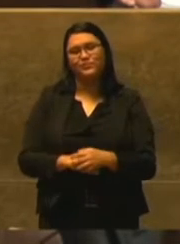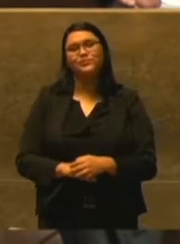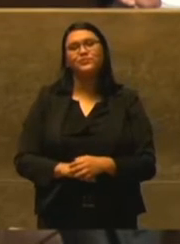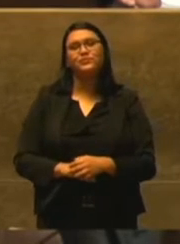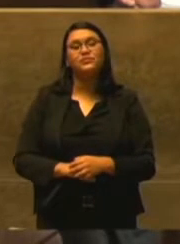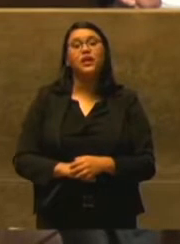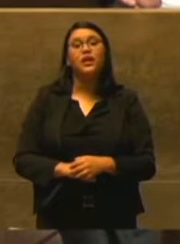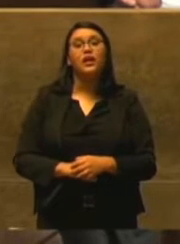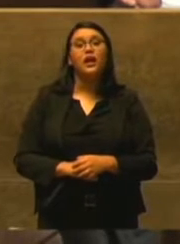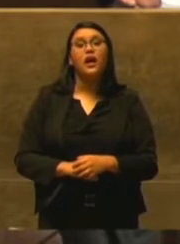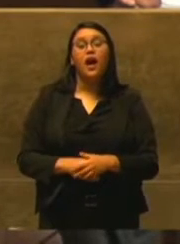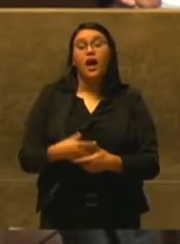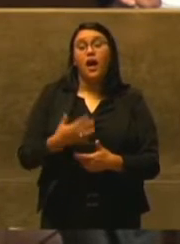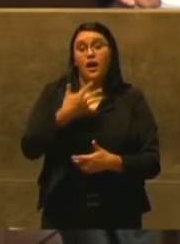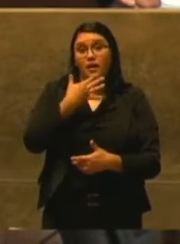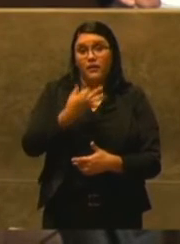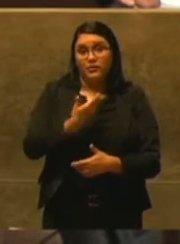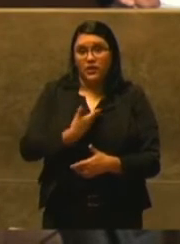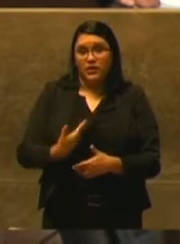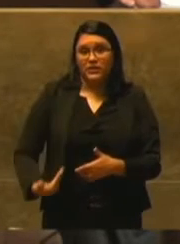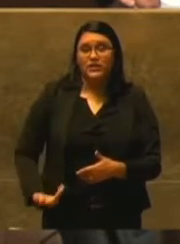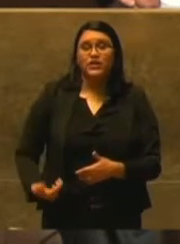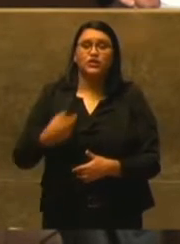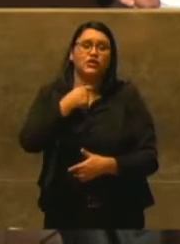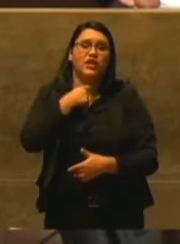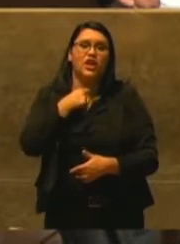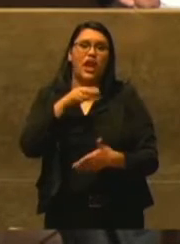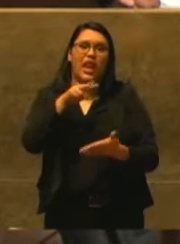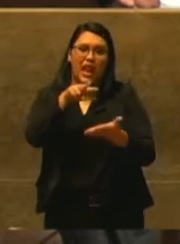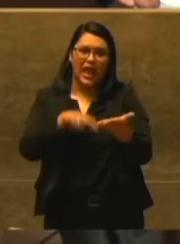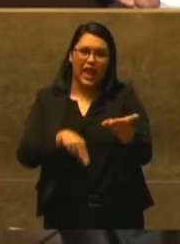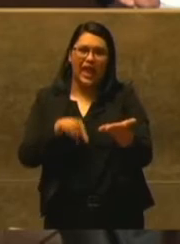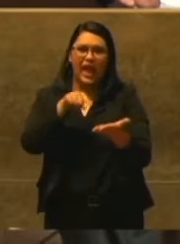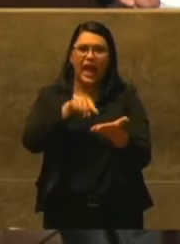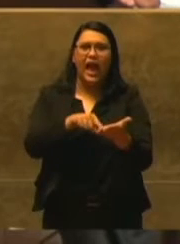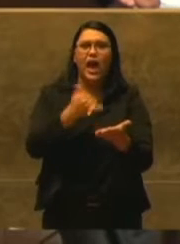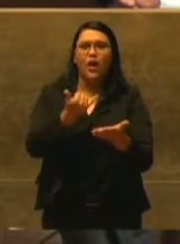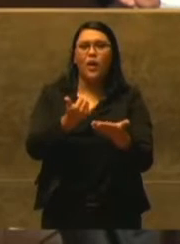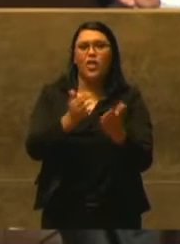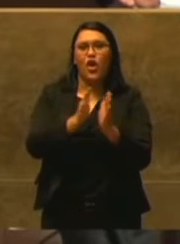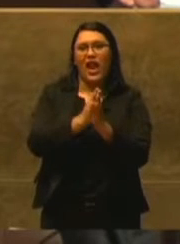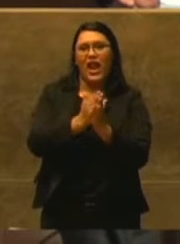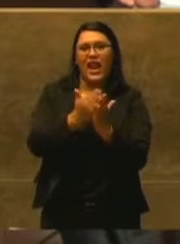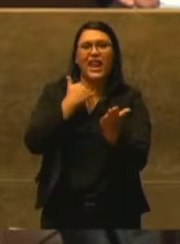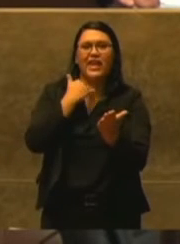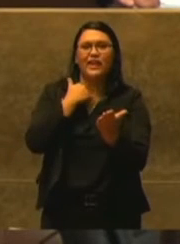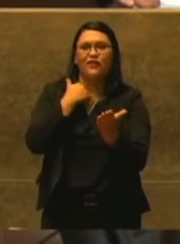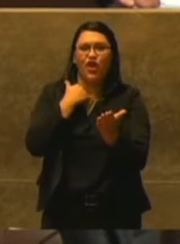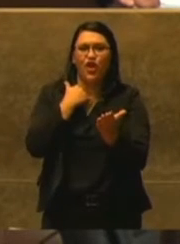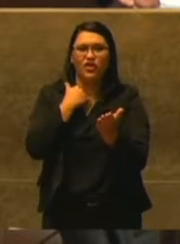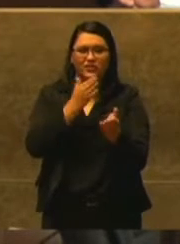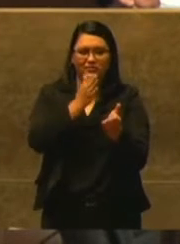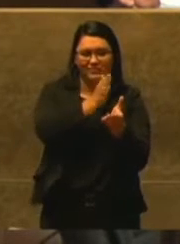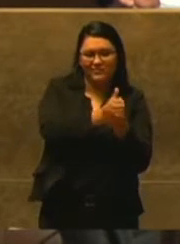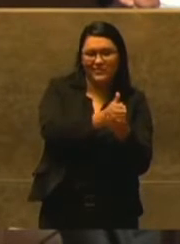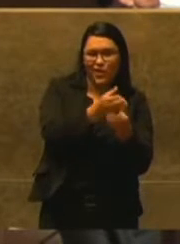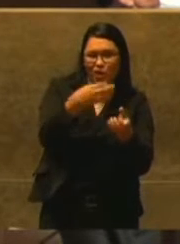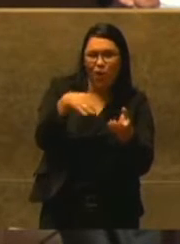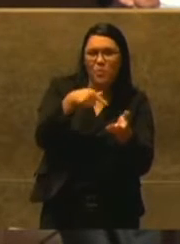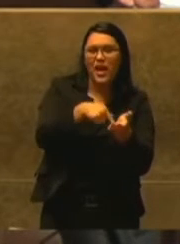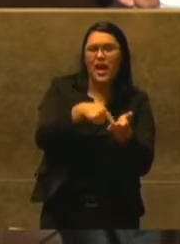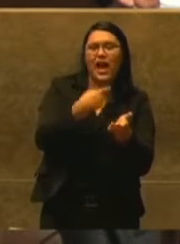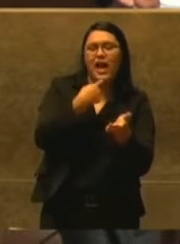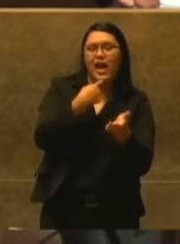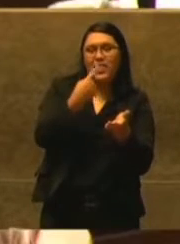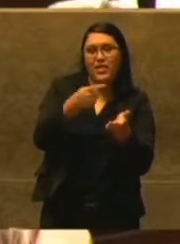verdad, señor presidente, si usted me permite, quisiera leer acá hay una pequeña parte al inicio, en la introducción, en donde el